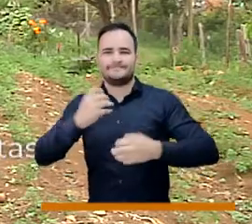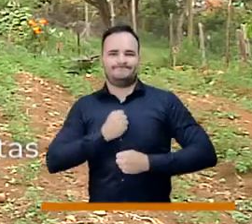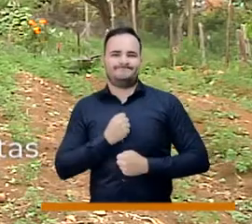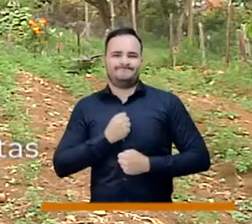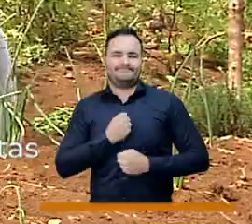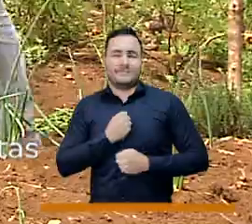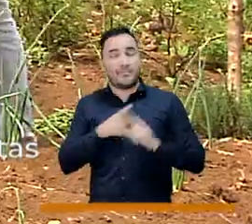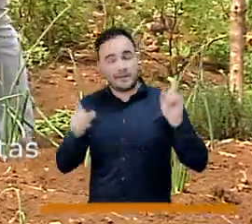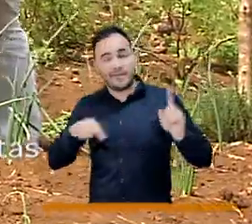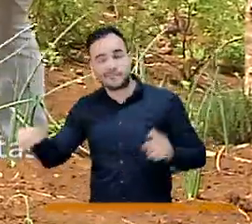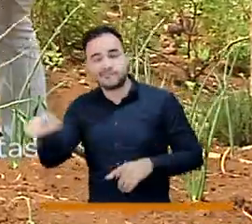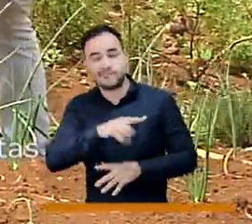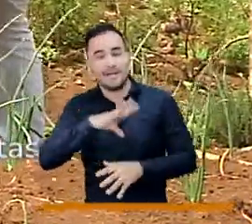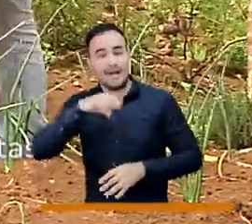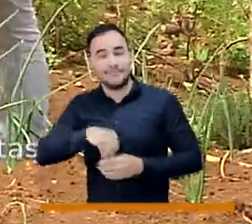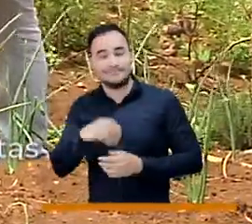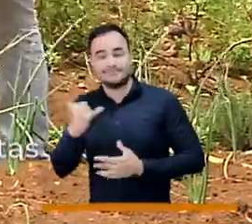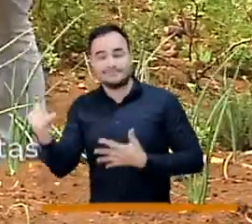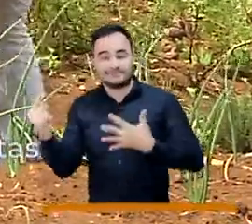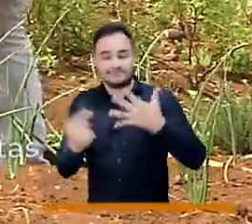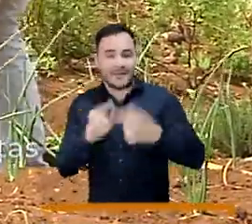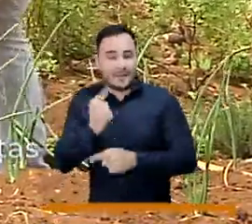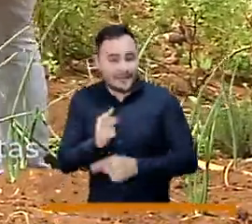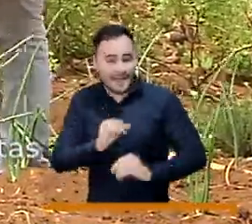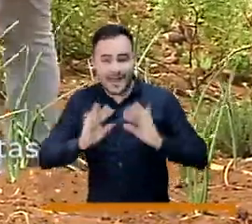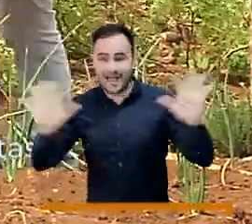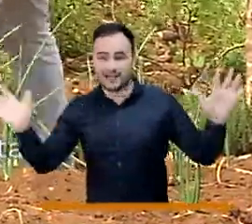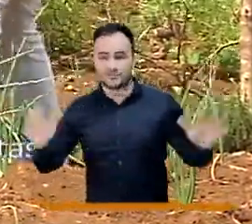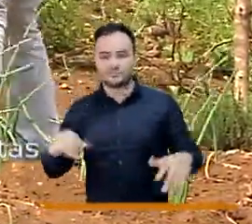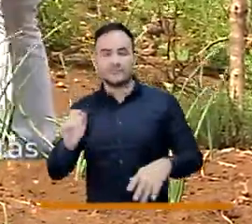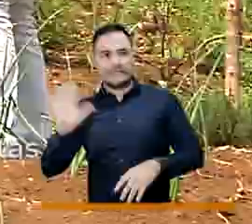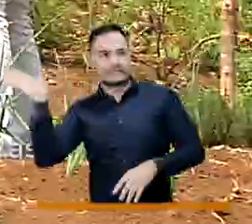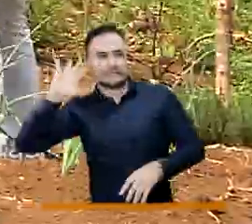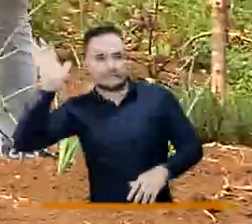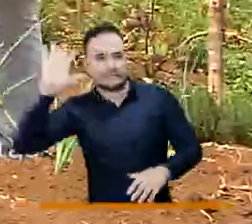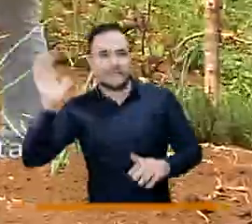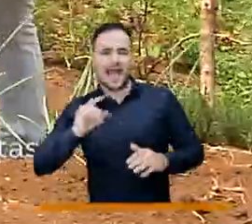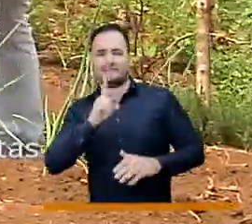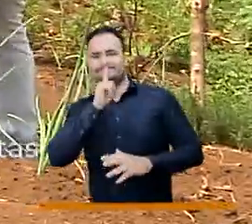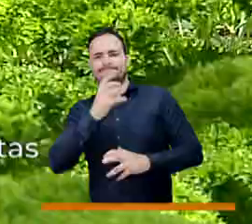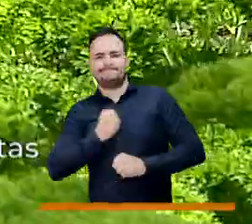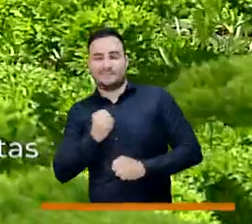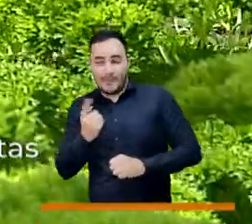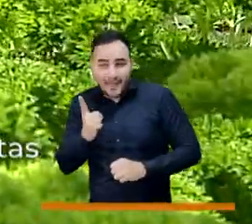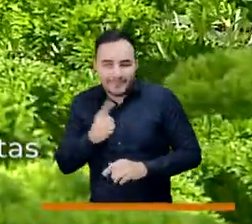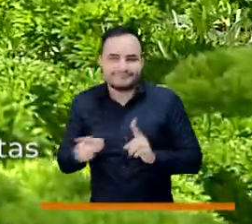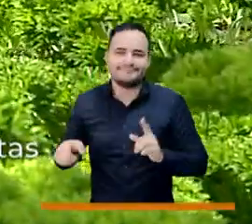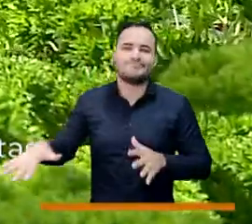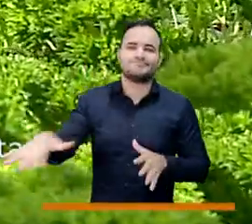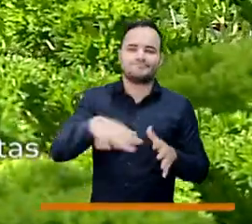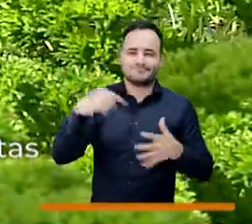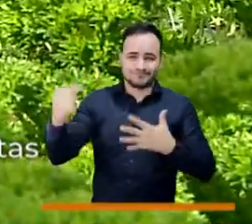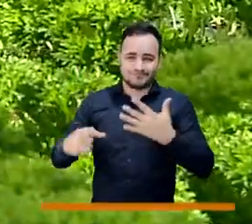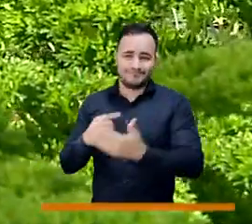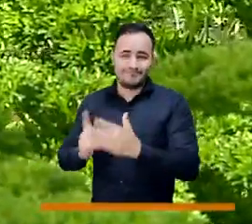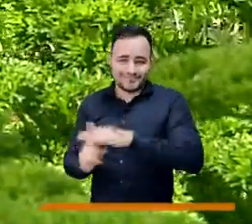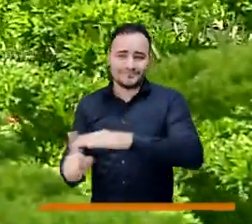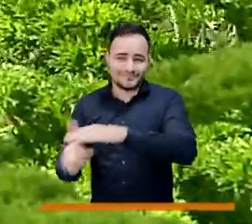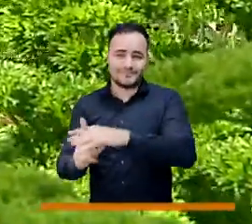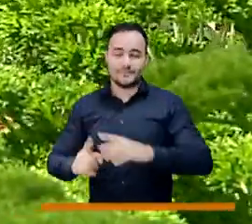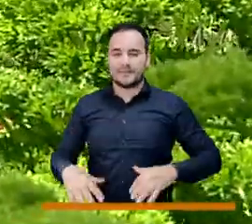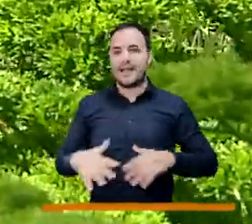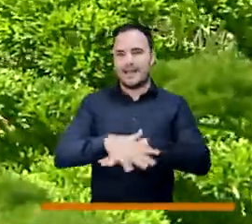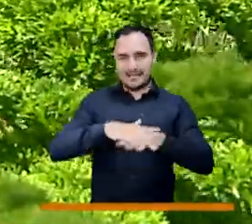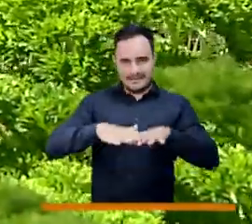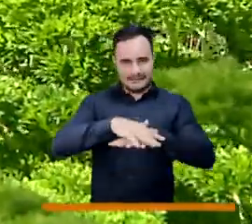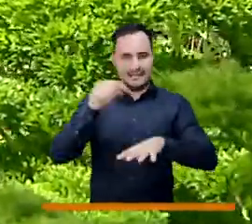están latentes y que no son visibles porque no ponemos la voz. Entonces, lo que hace la red o lo que hacen